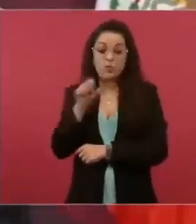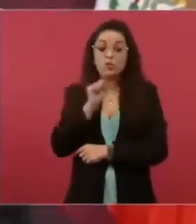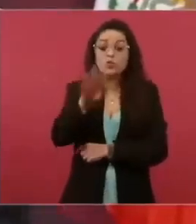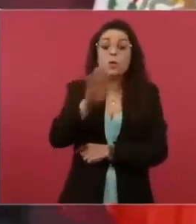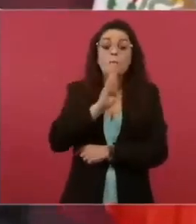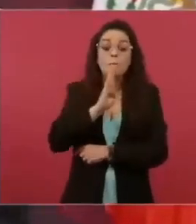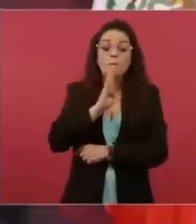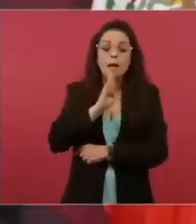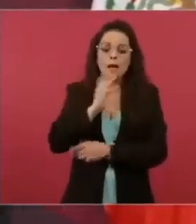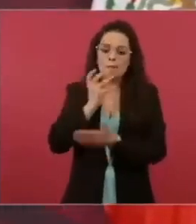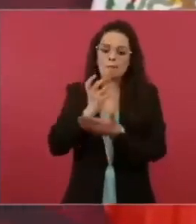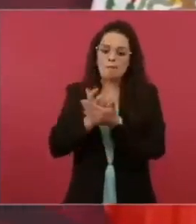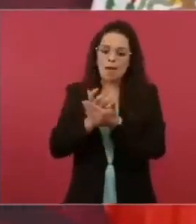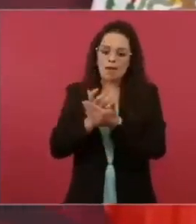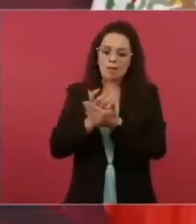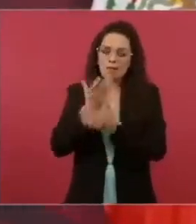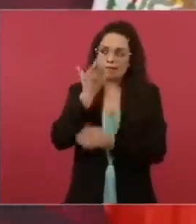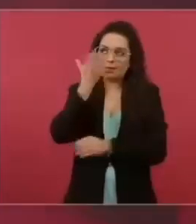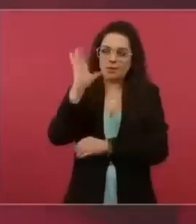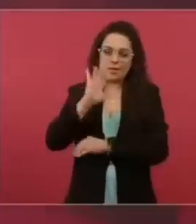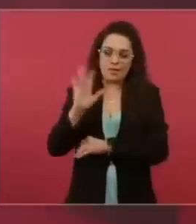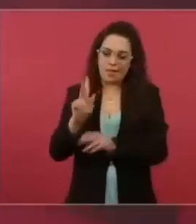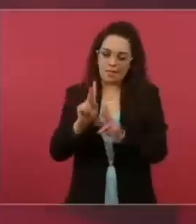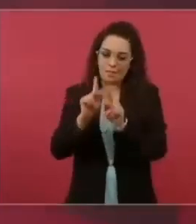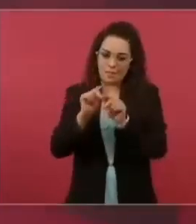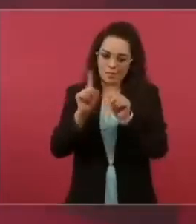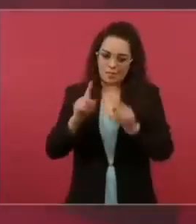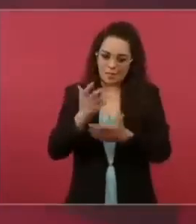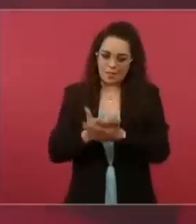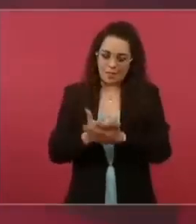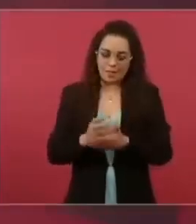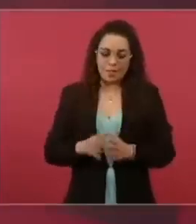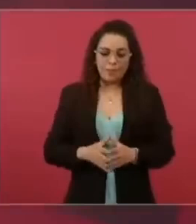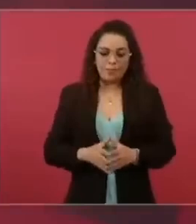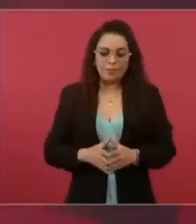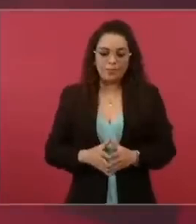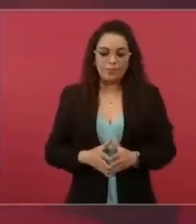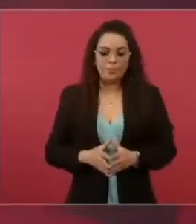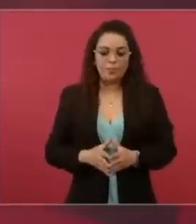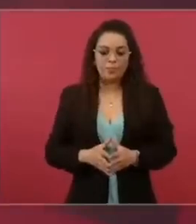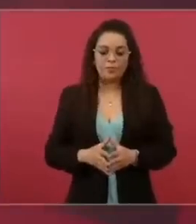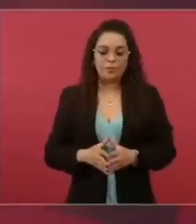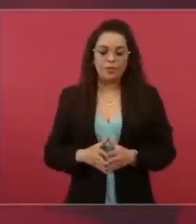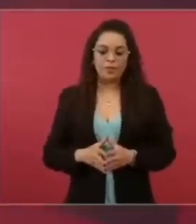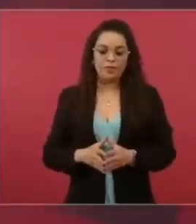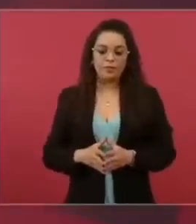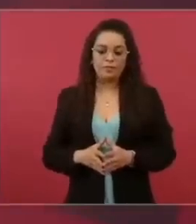paz descanse, nos mandaba su cooperación.